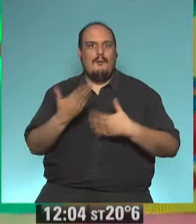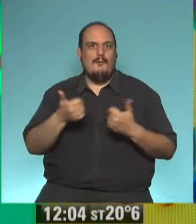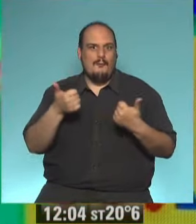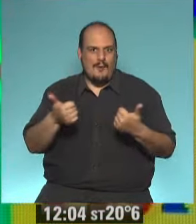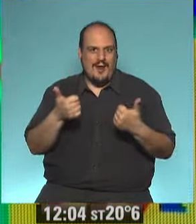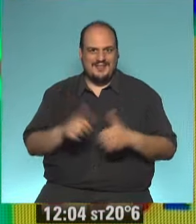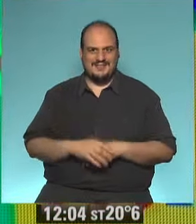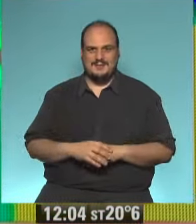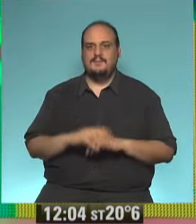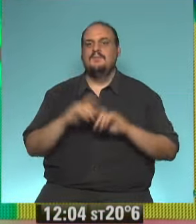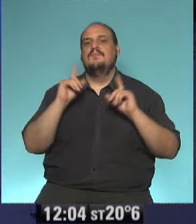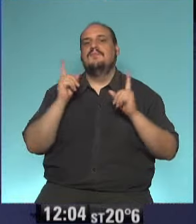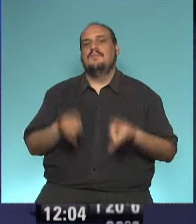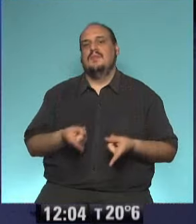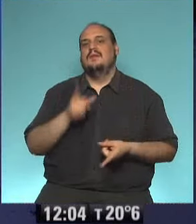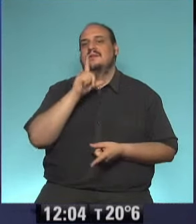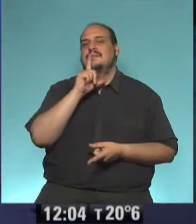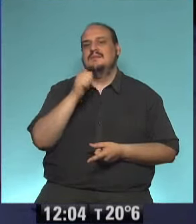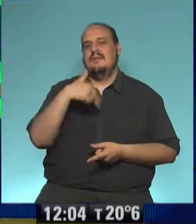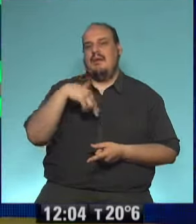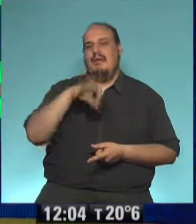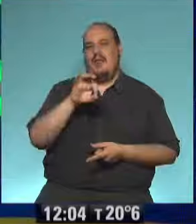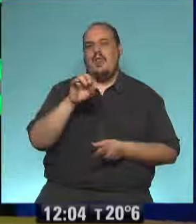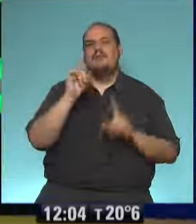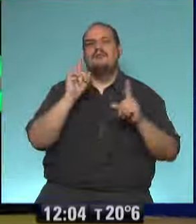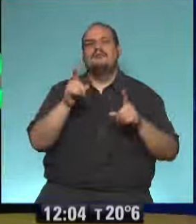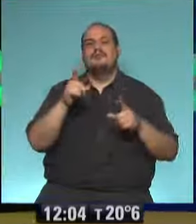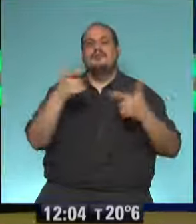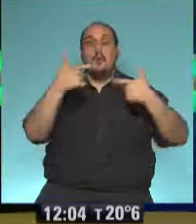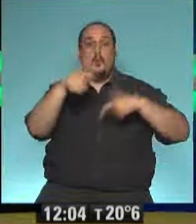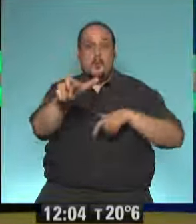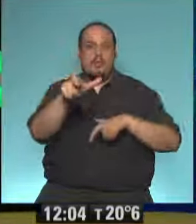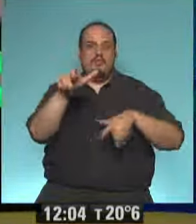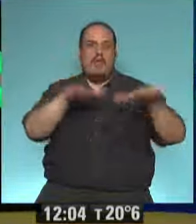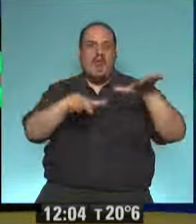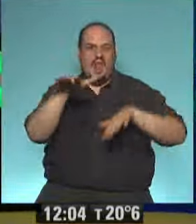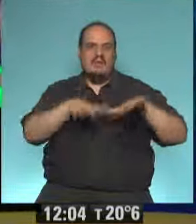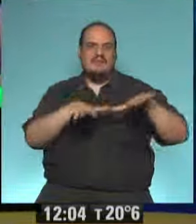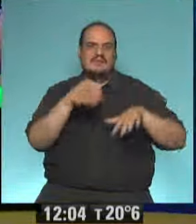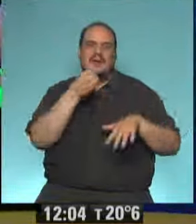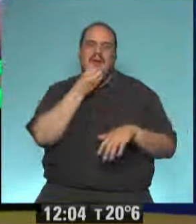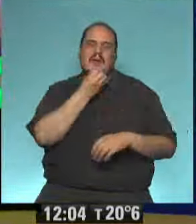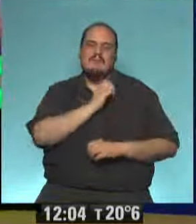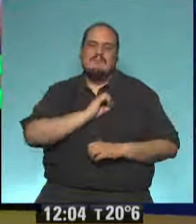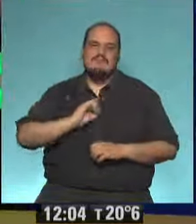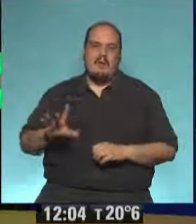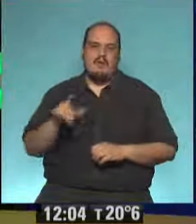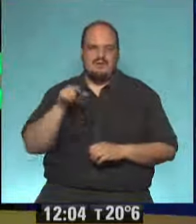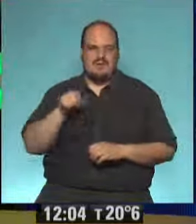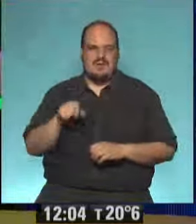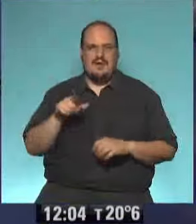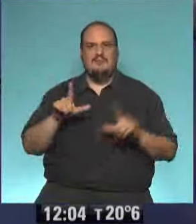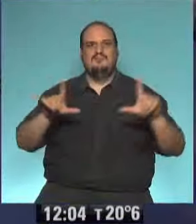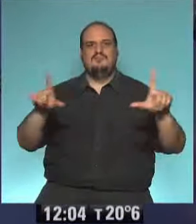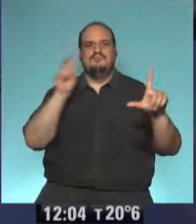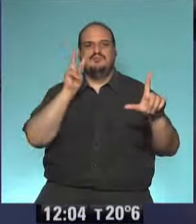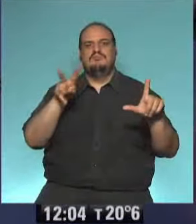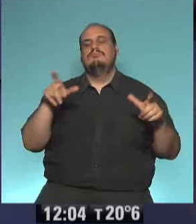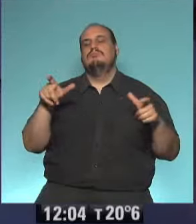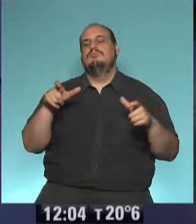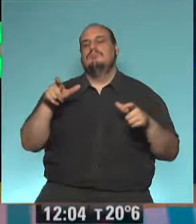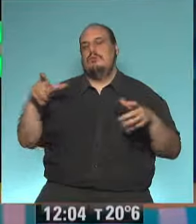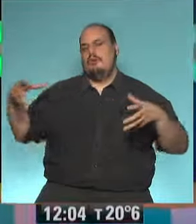Sí, también, por supuesto, nuestro querido Tano, que nos hizo todos esos videos y animaciones impresionantes para poderlos jugar acá, a escala grande. Hijas, toda la producción, la